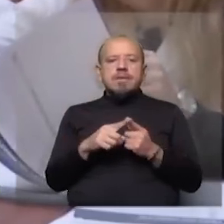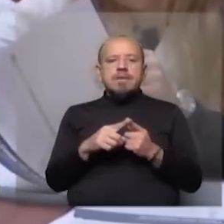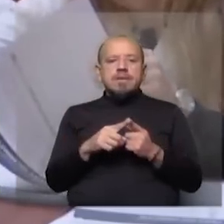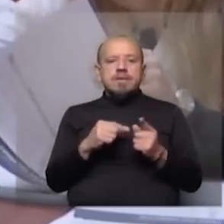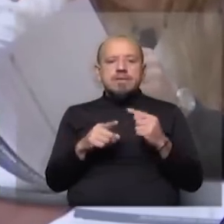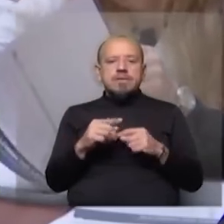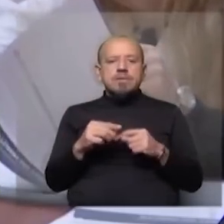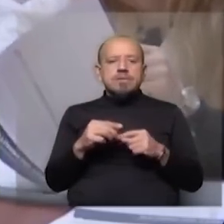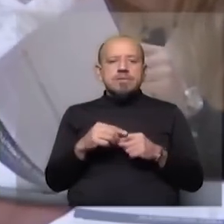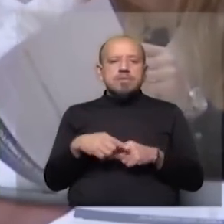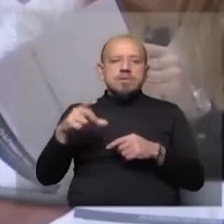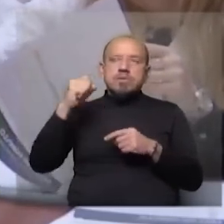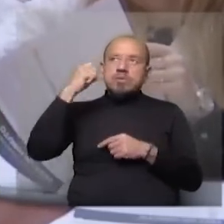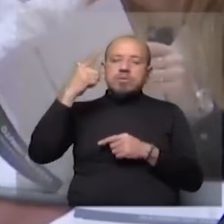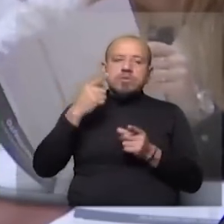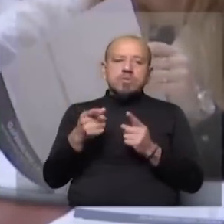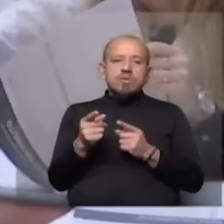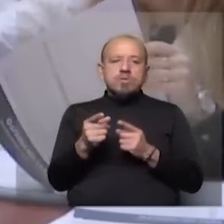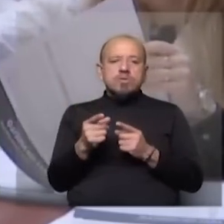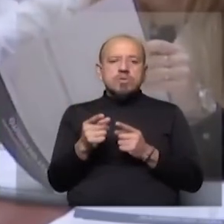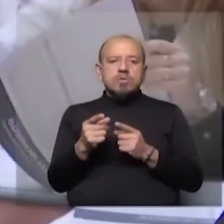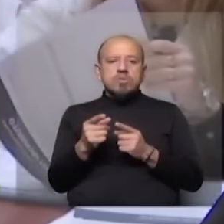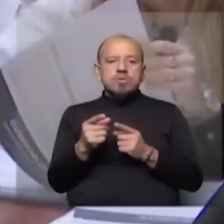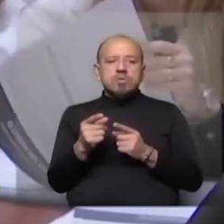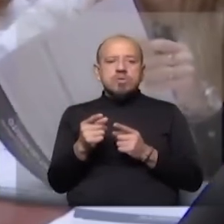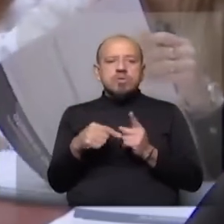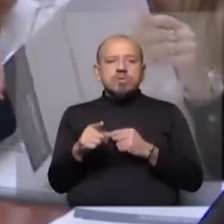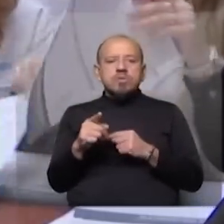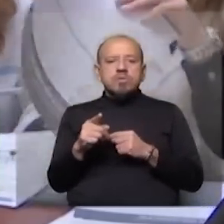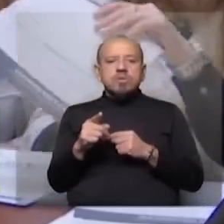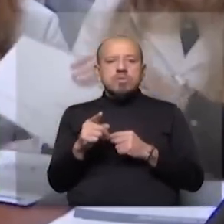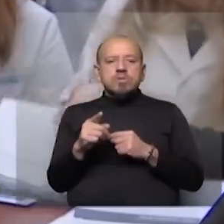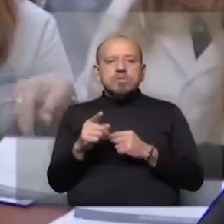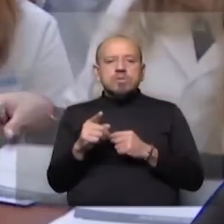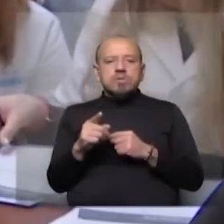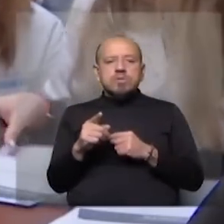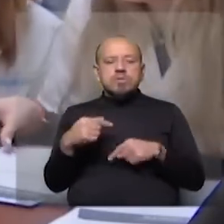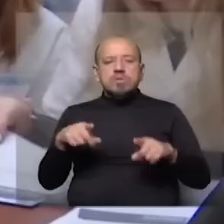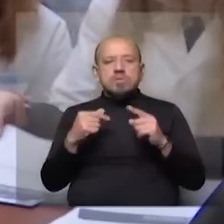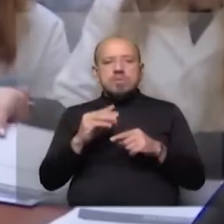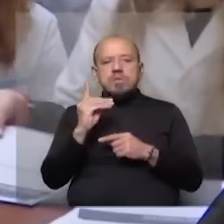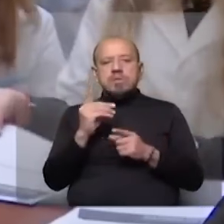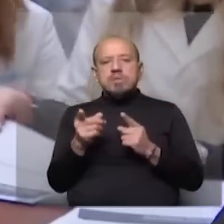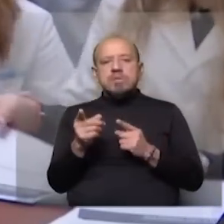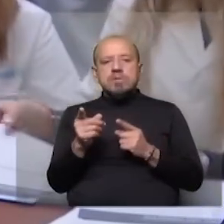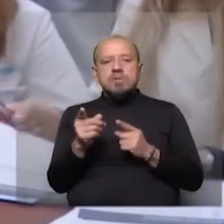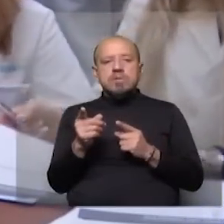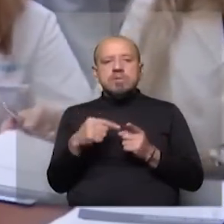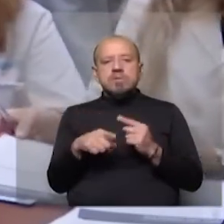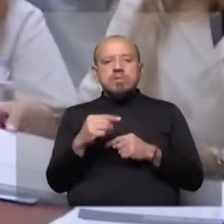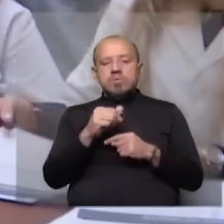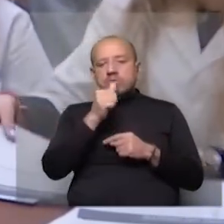tomar sol o la vamos a decir ingesta de vitamina D este en comprimidos o